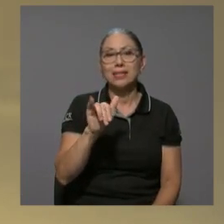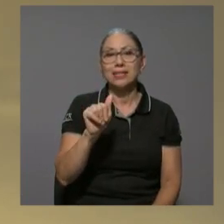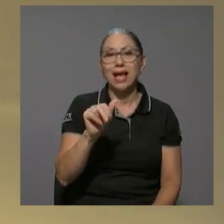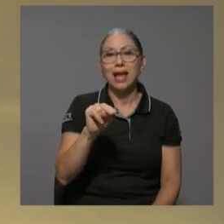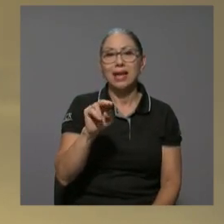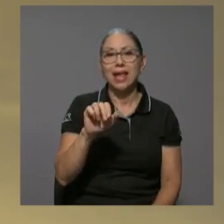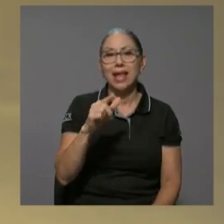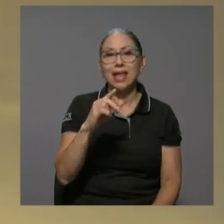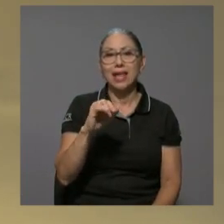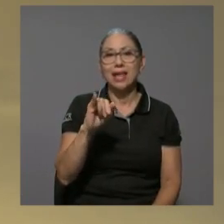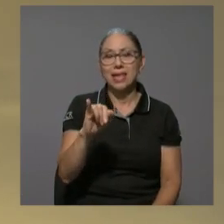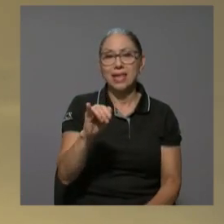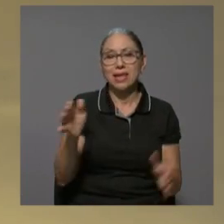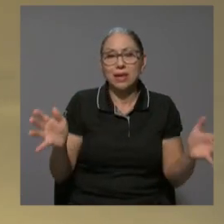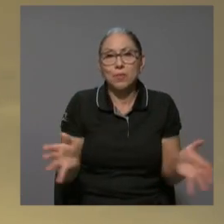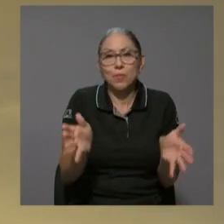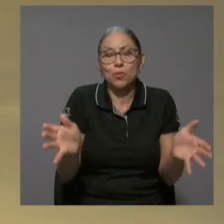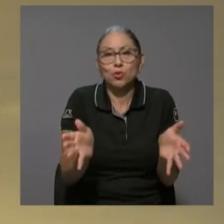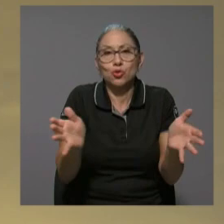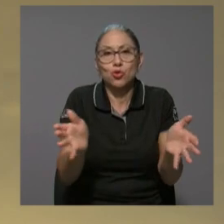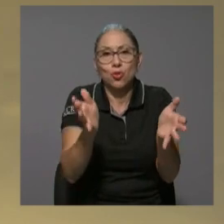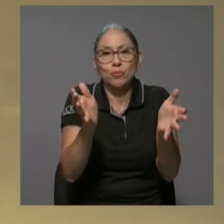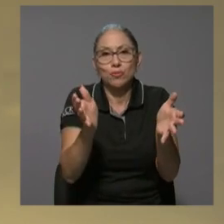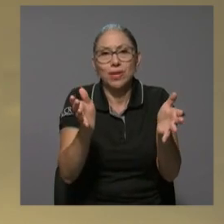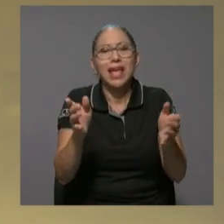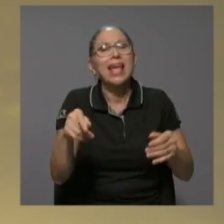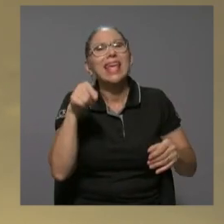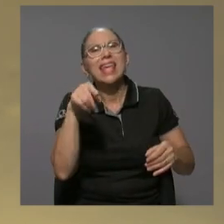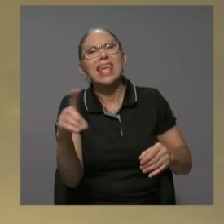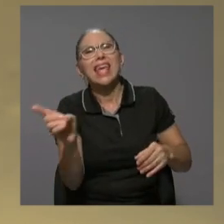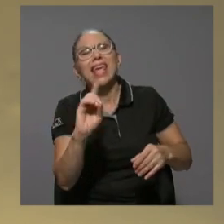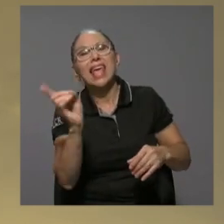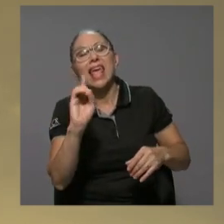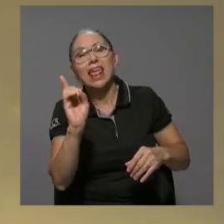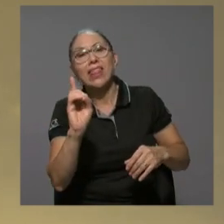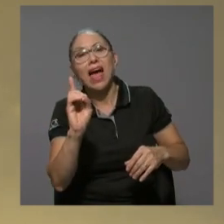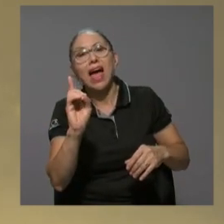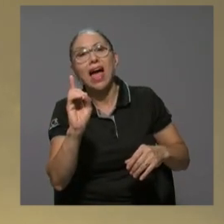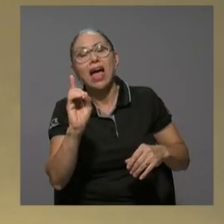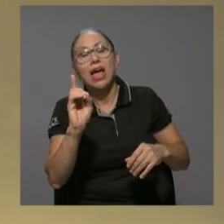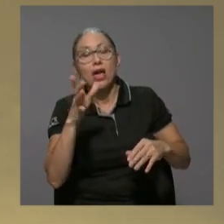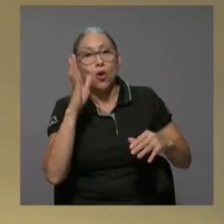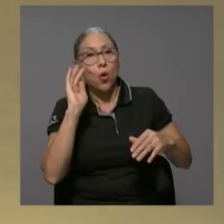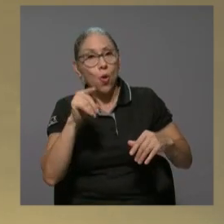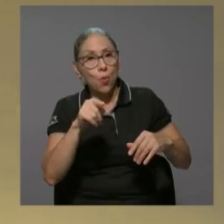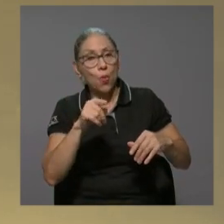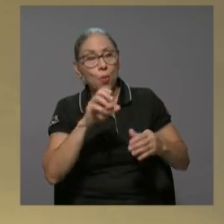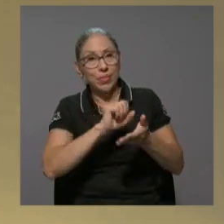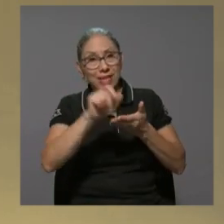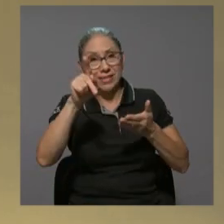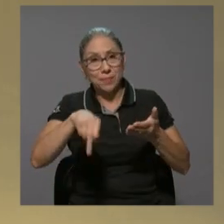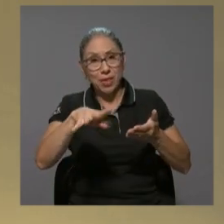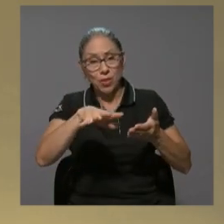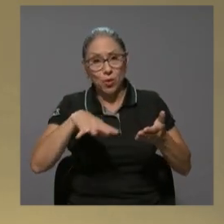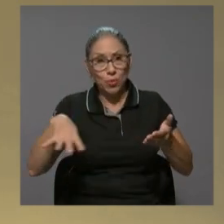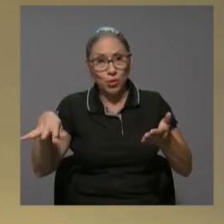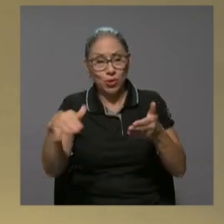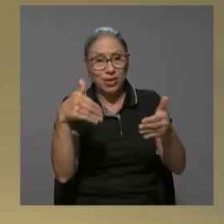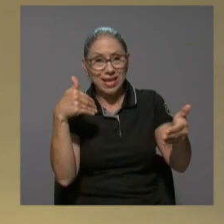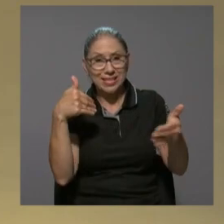poquito antes de llegar o cruzando la línea del tren en San Pedro Montes de Oca,